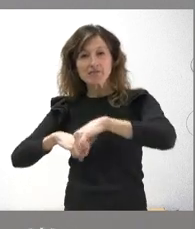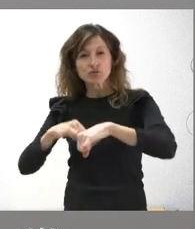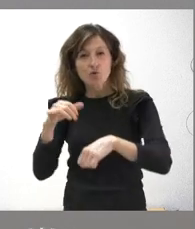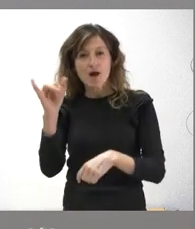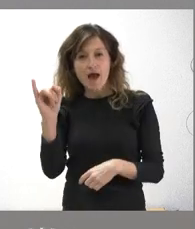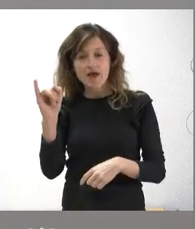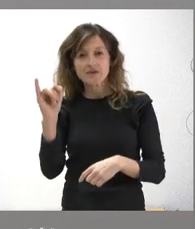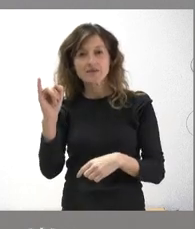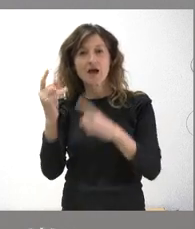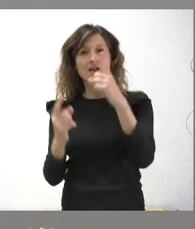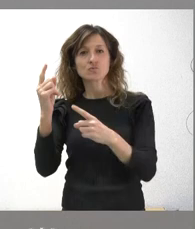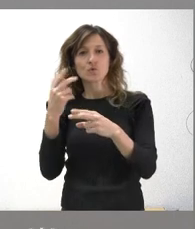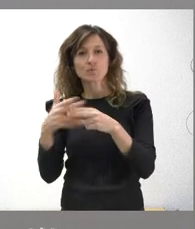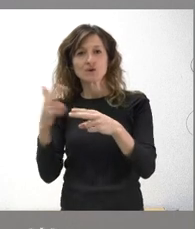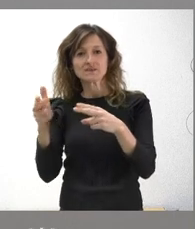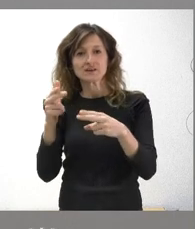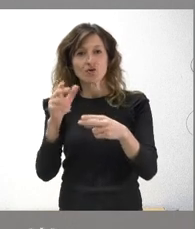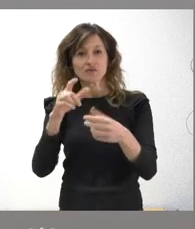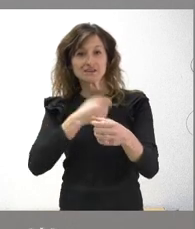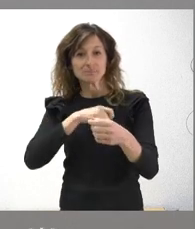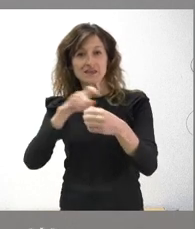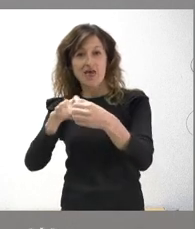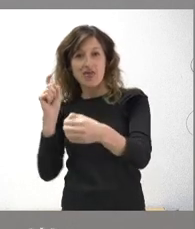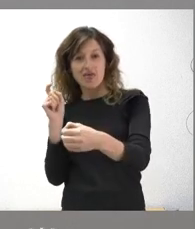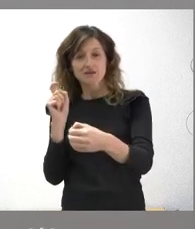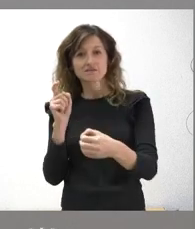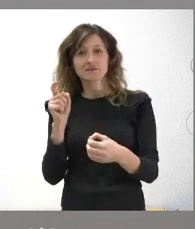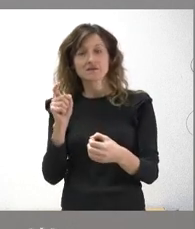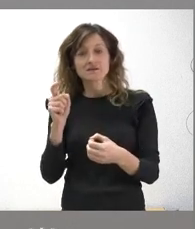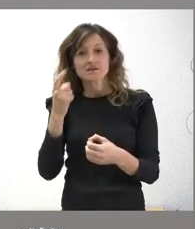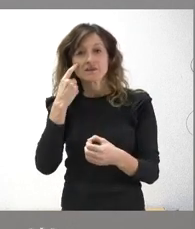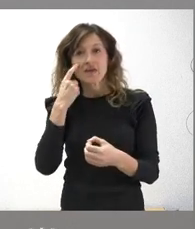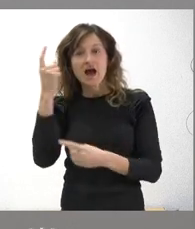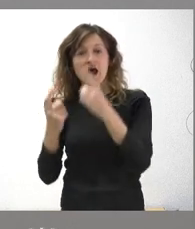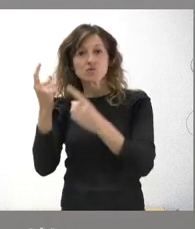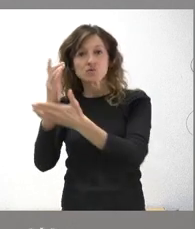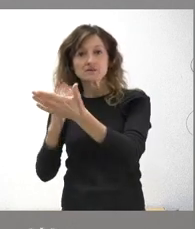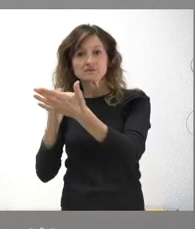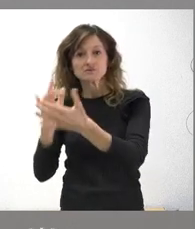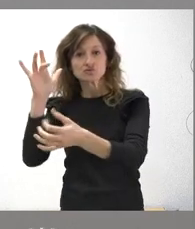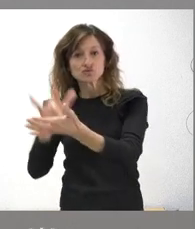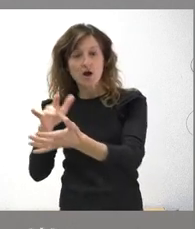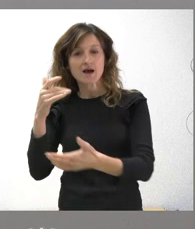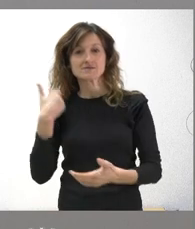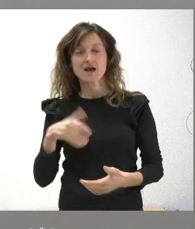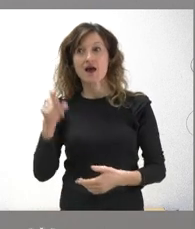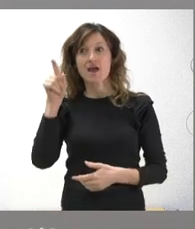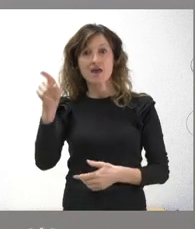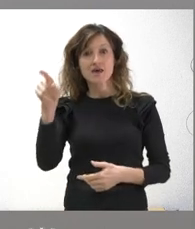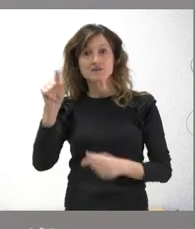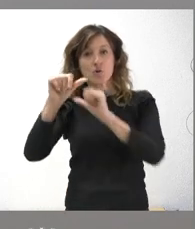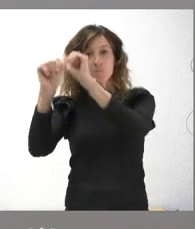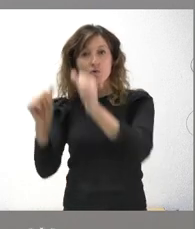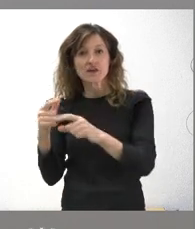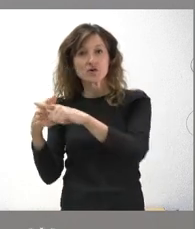con algunos partidos políticos separatistas que se apliquen a algunas comunidades autónomas y que luego esos modelos de